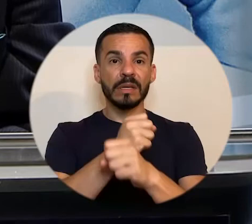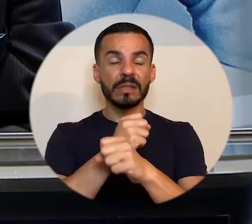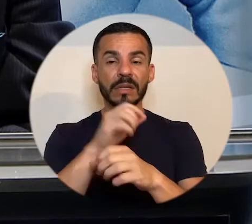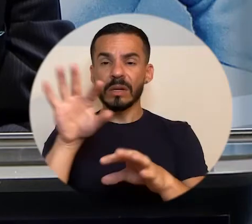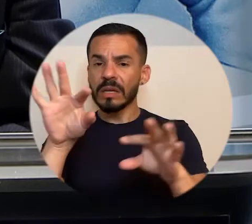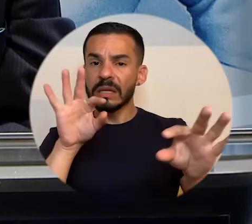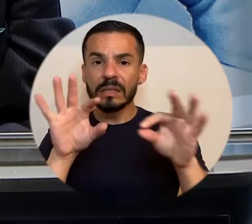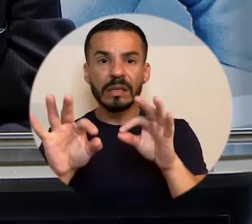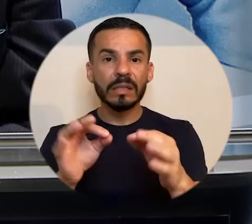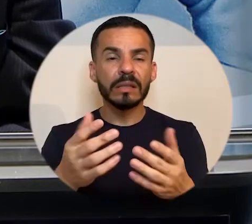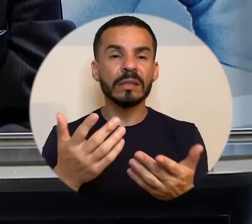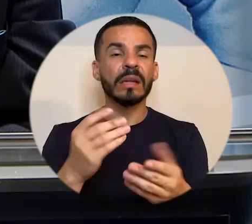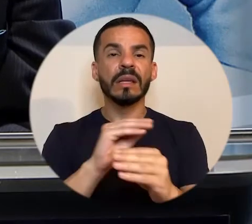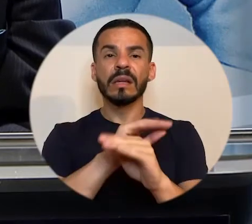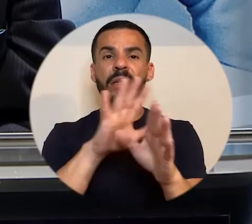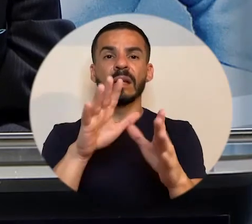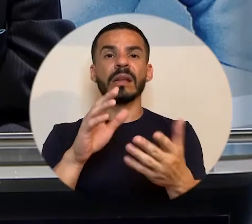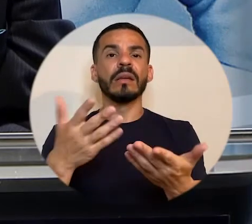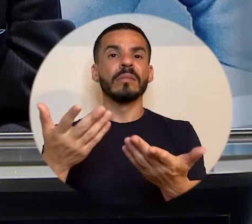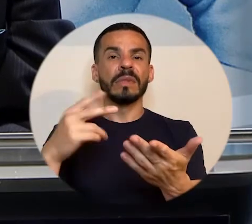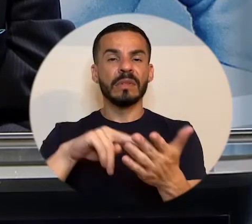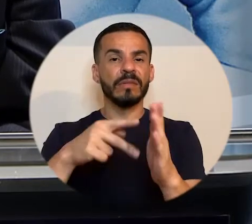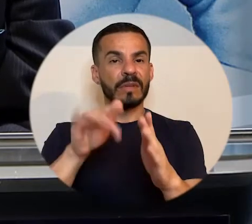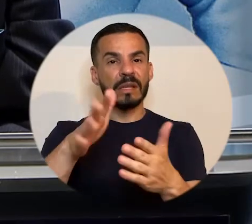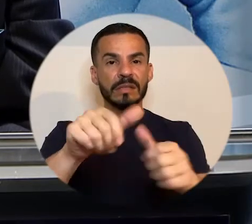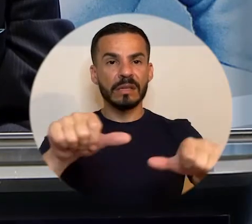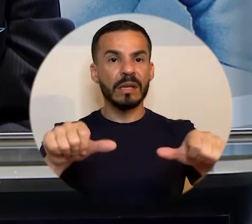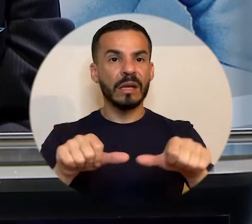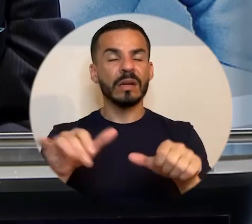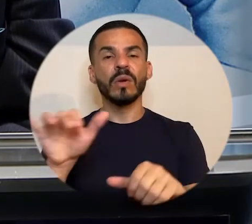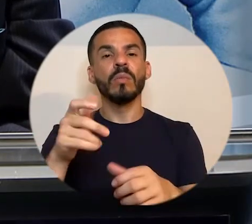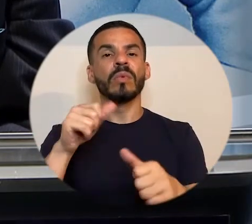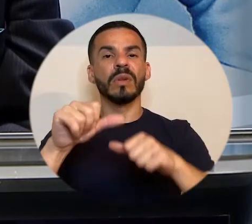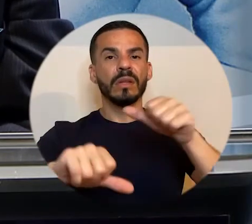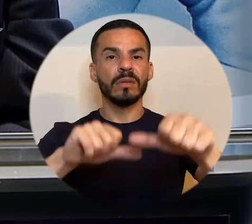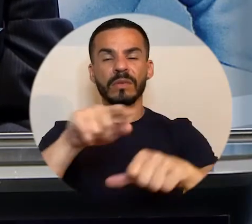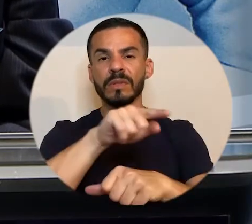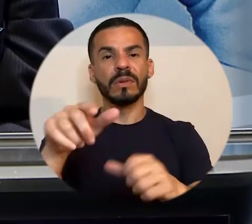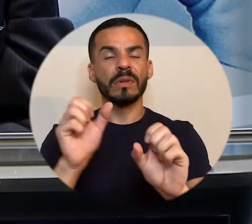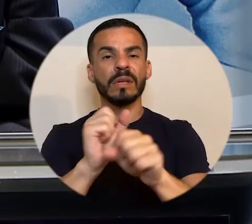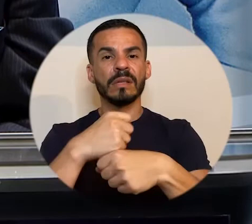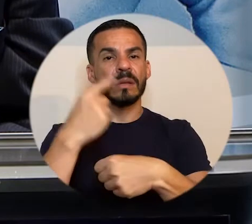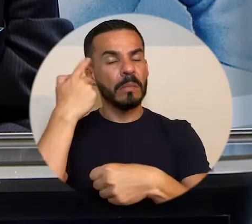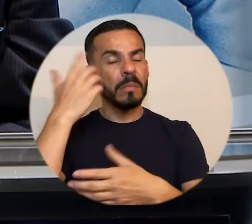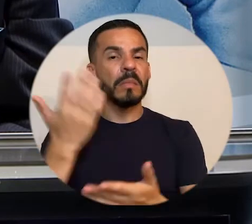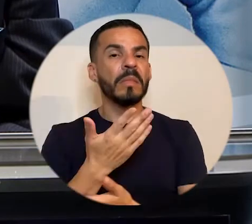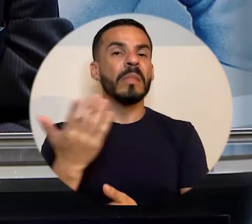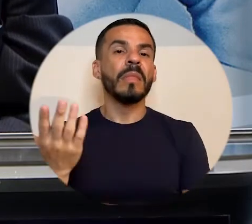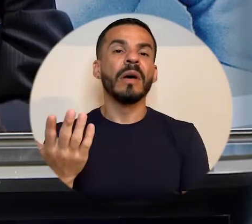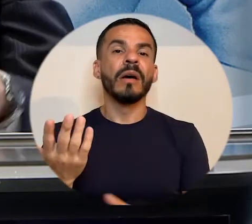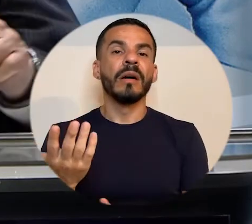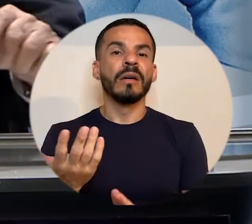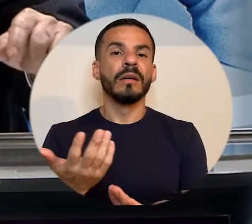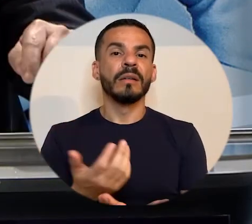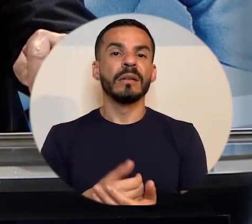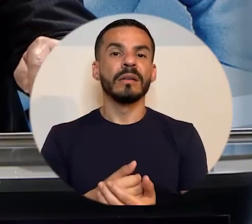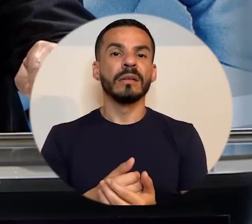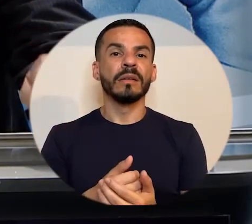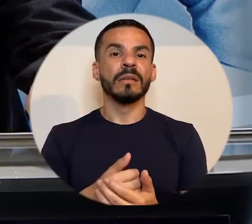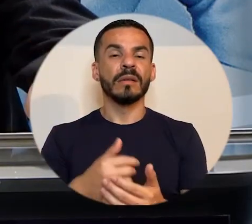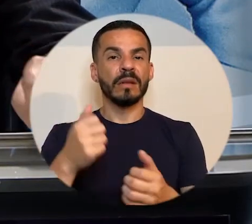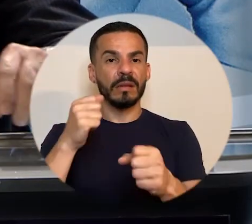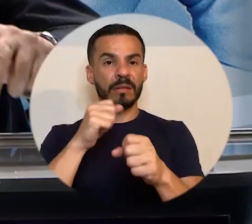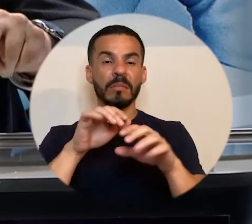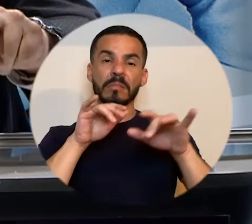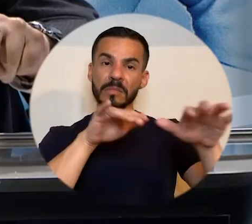seguridad selectivo claramente definido en esa área como un esfuerzo que van a hacer ellos para